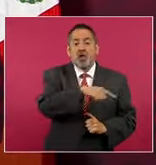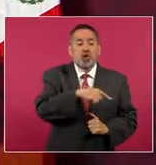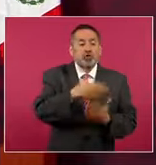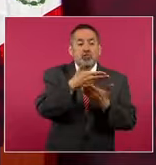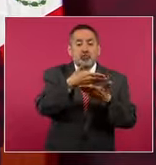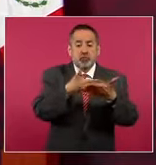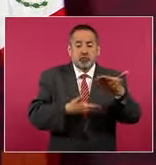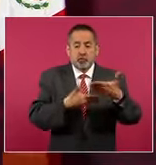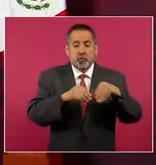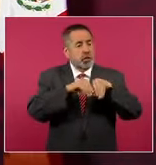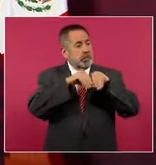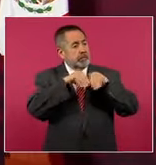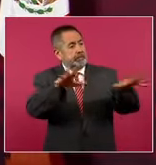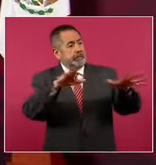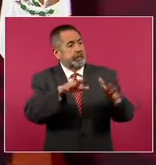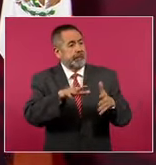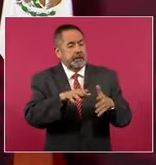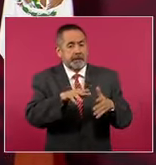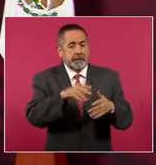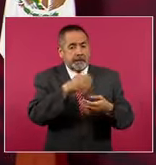manifiesto.